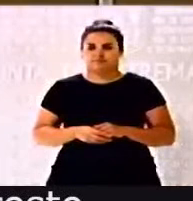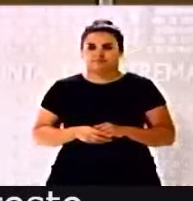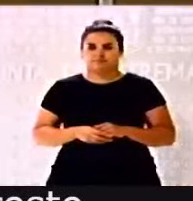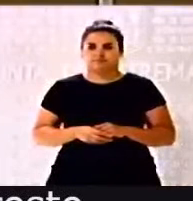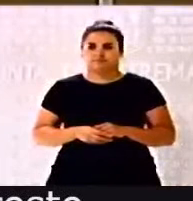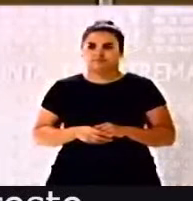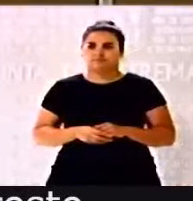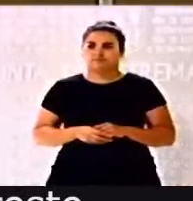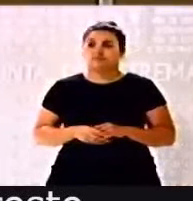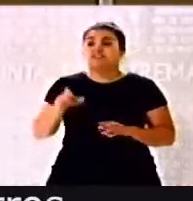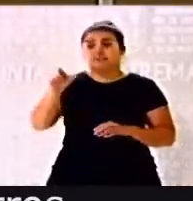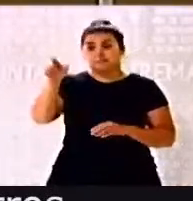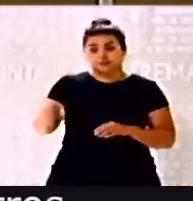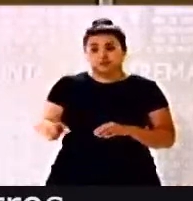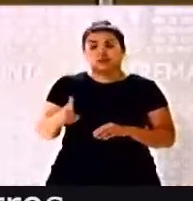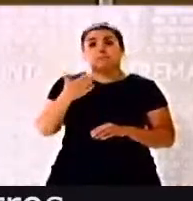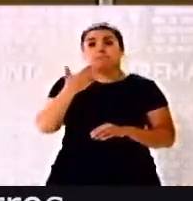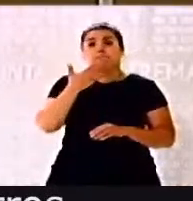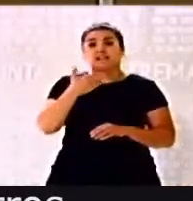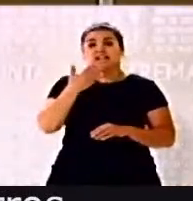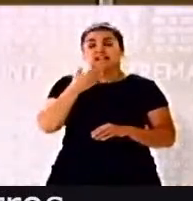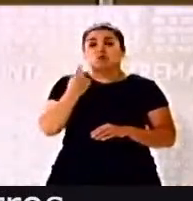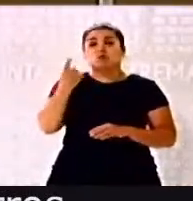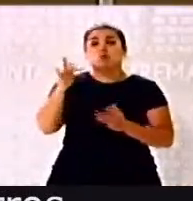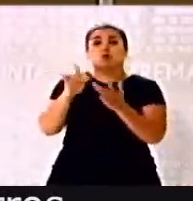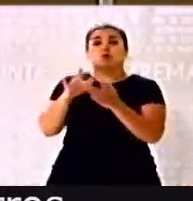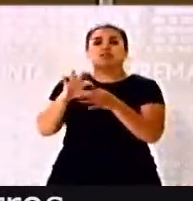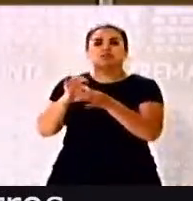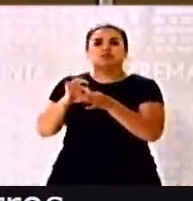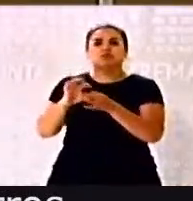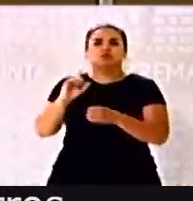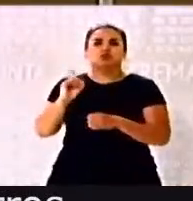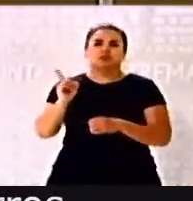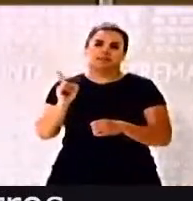Y esa persona de Mérida solamente tiene un contacto estrecho.